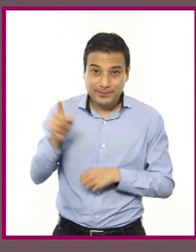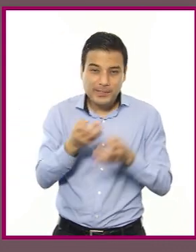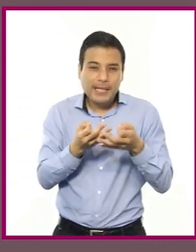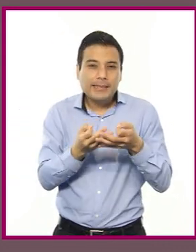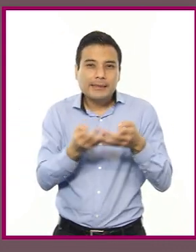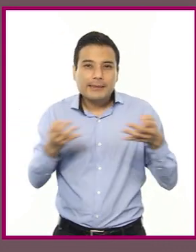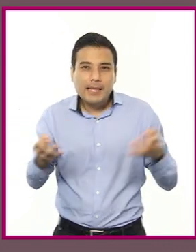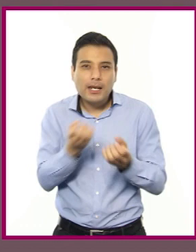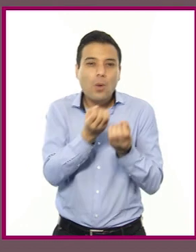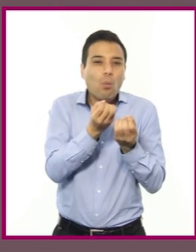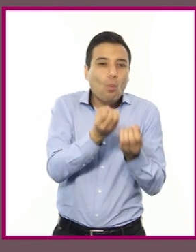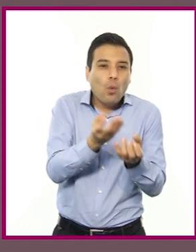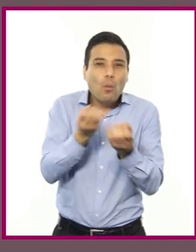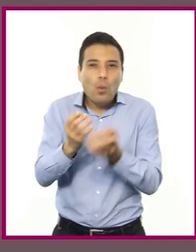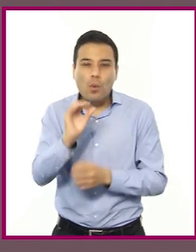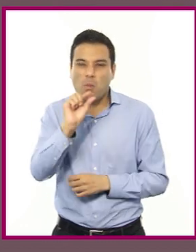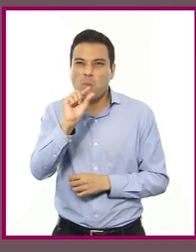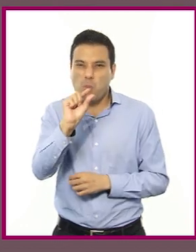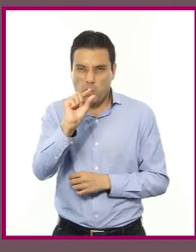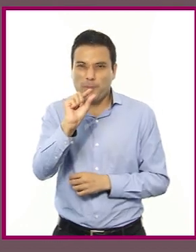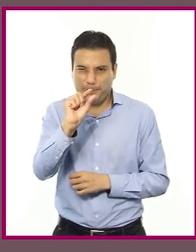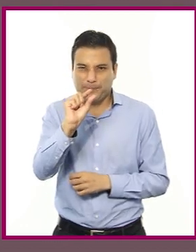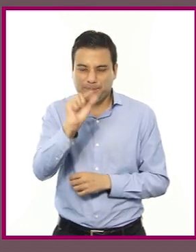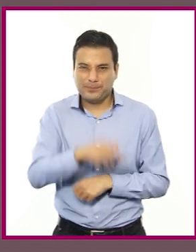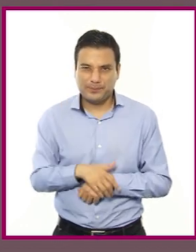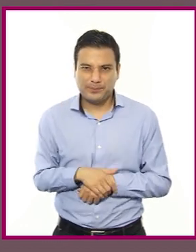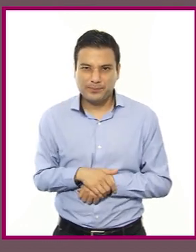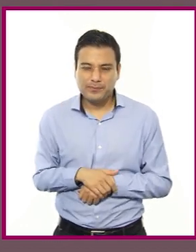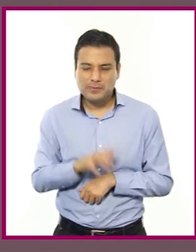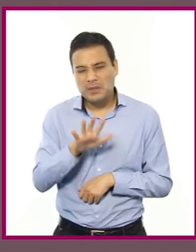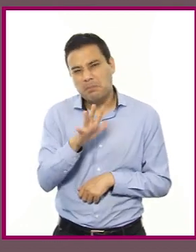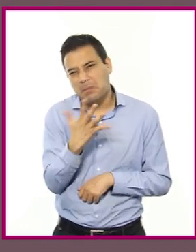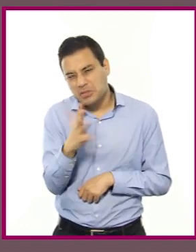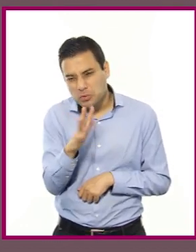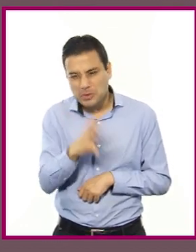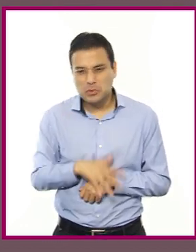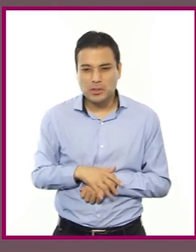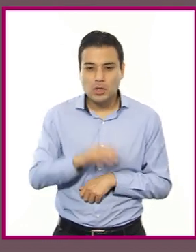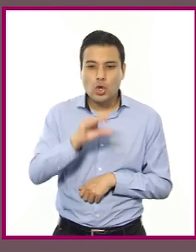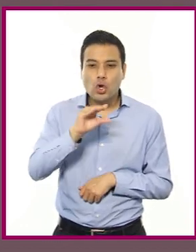porcentaje repartido de tierras en este periodo, con un aproximado de